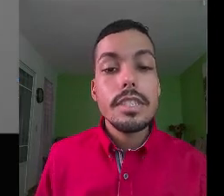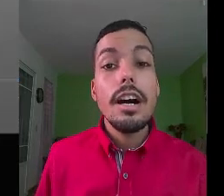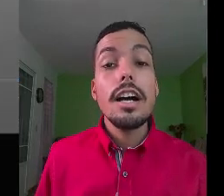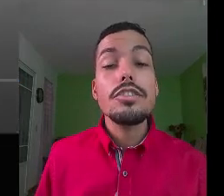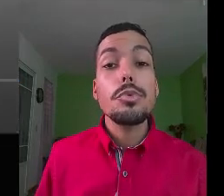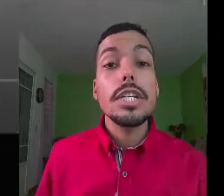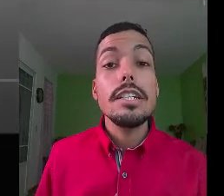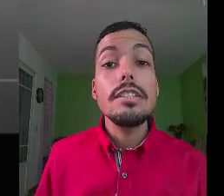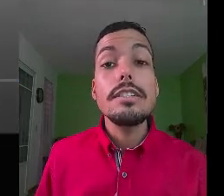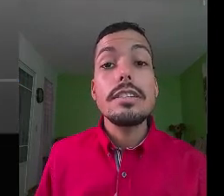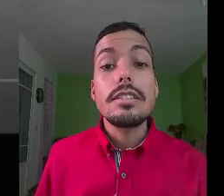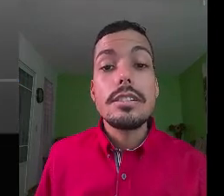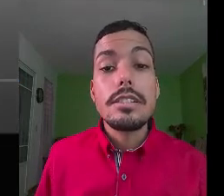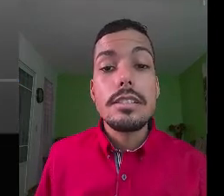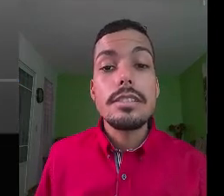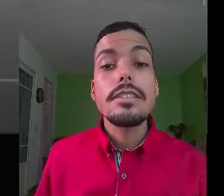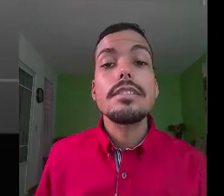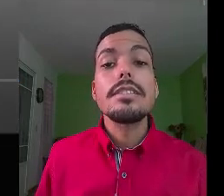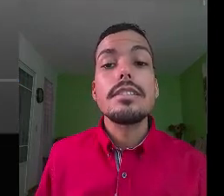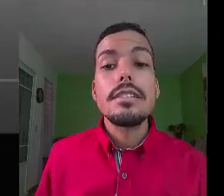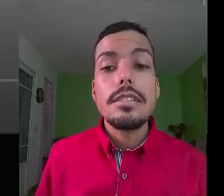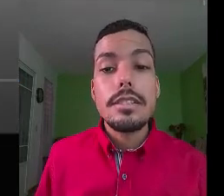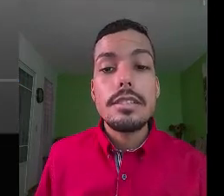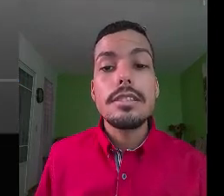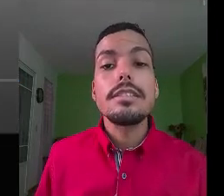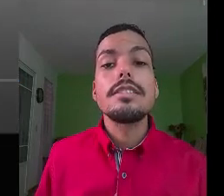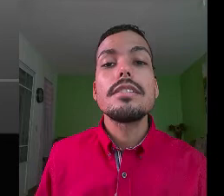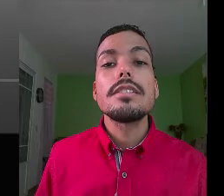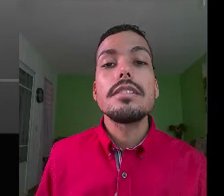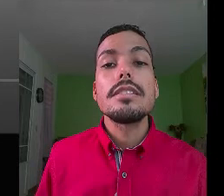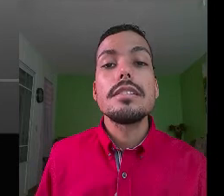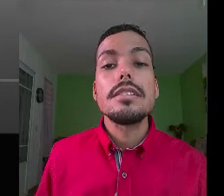Ox reads, Ox reads. x, x, x, x.